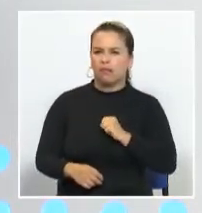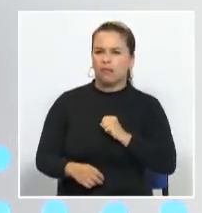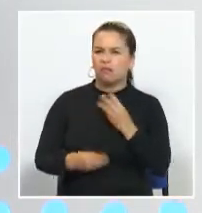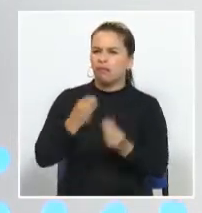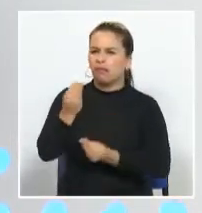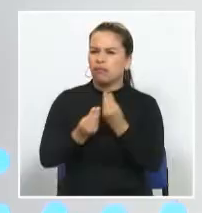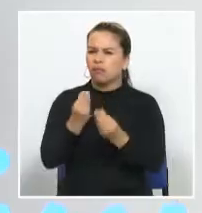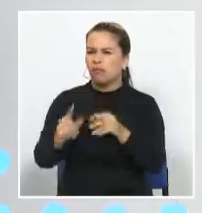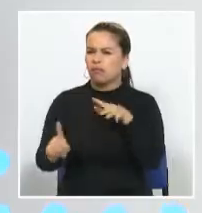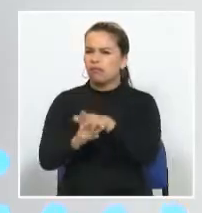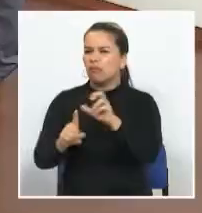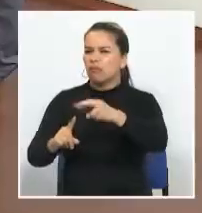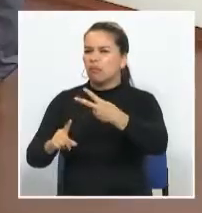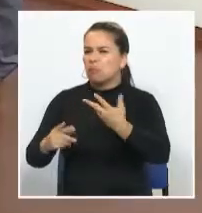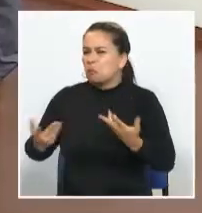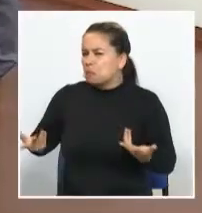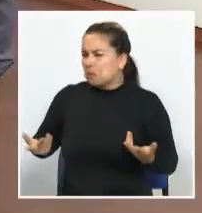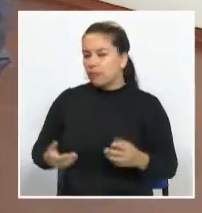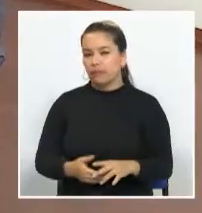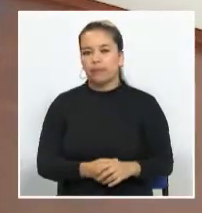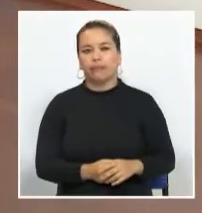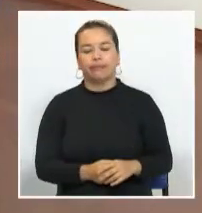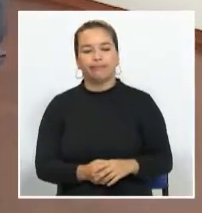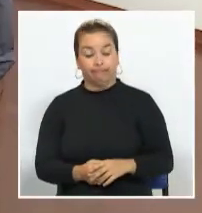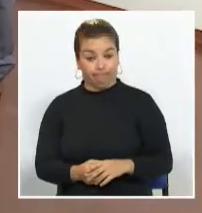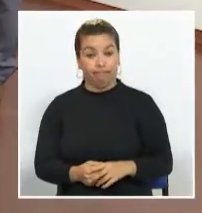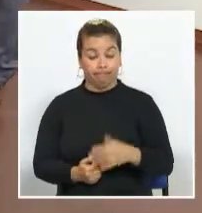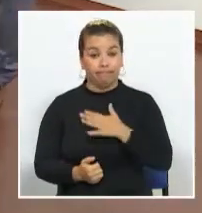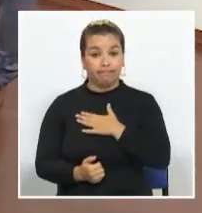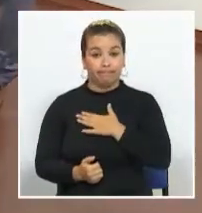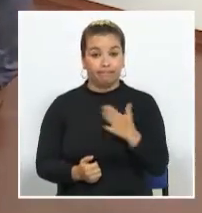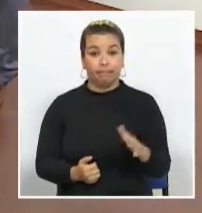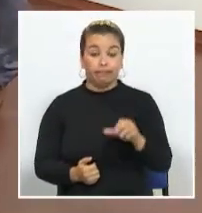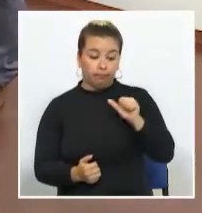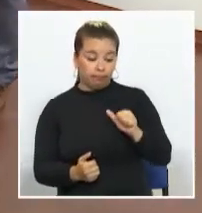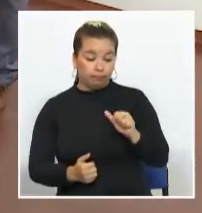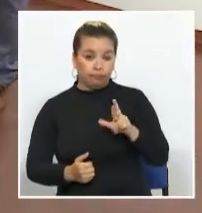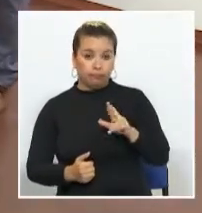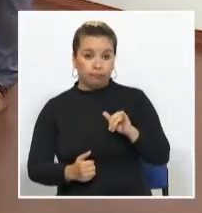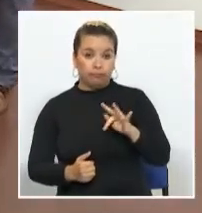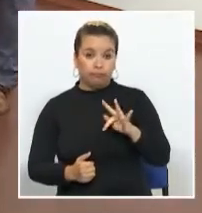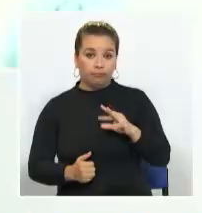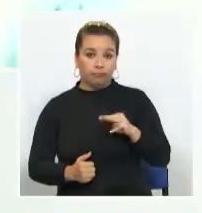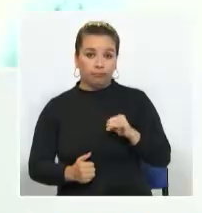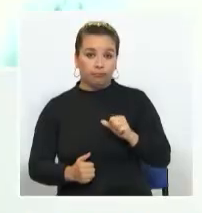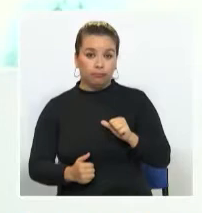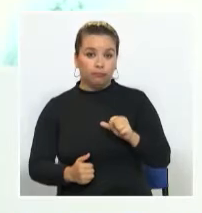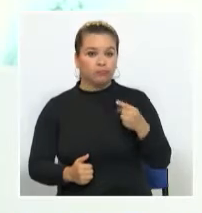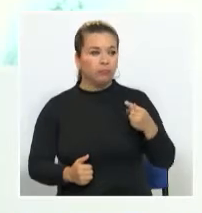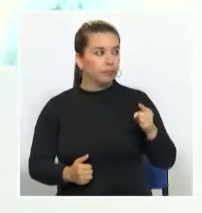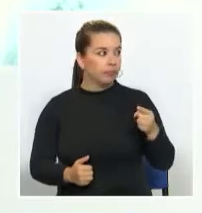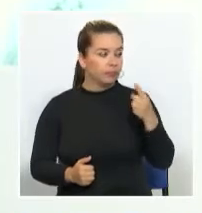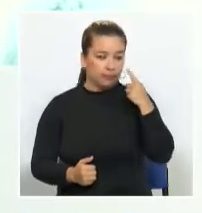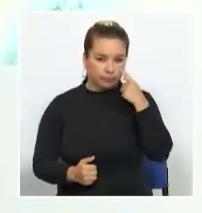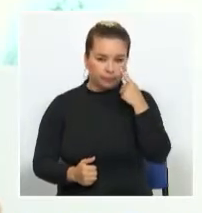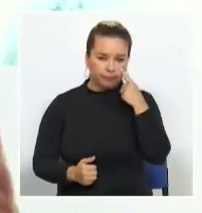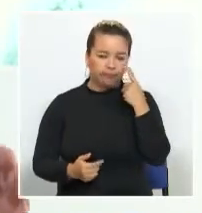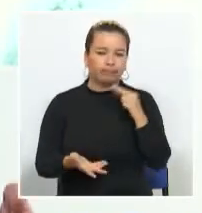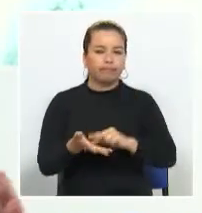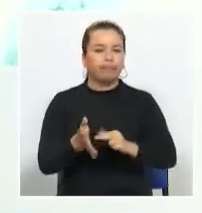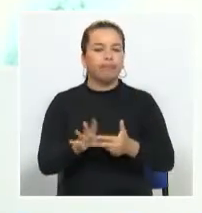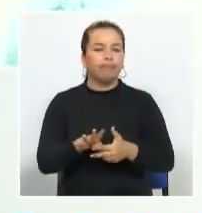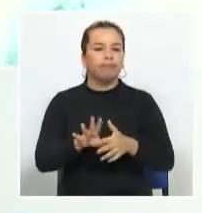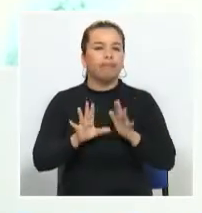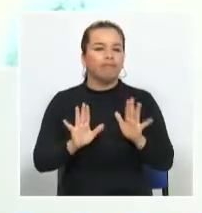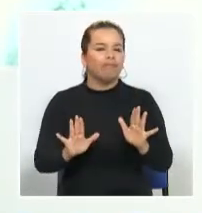secundarios tiene esta. Claro, las arritmias cardíacas hacen parte de un número muy